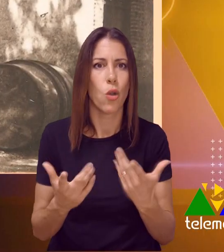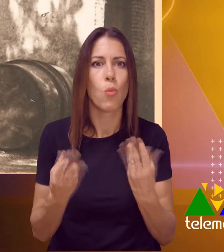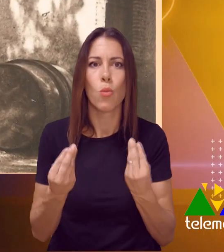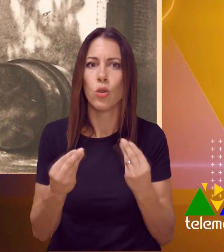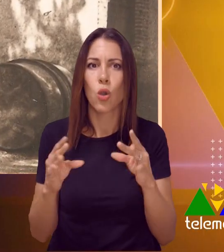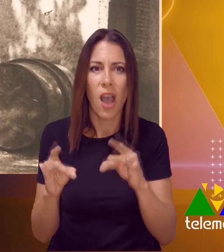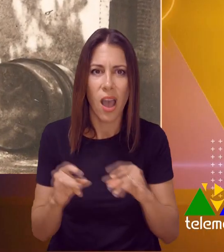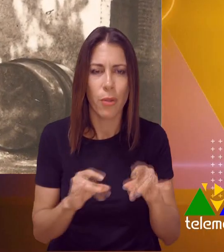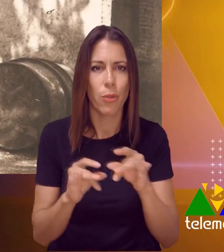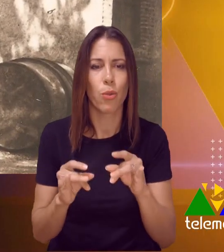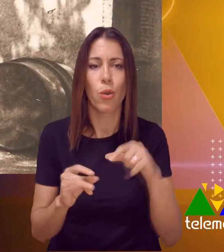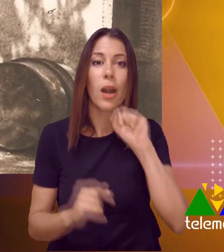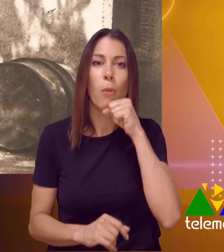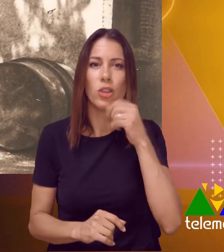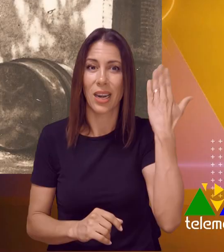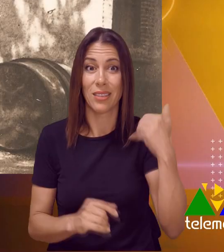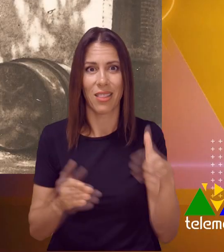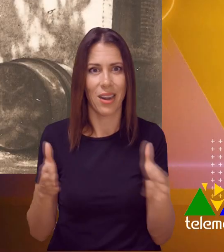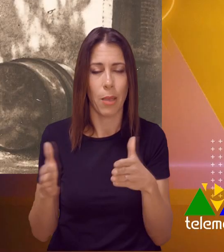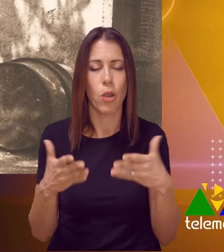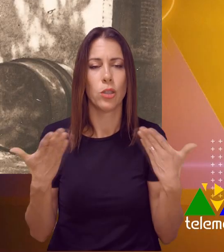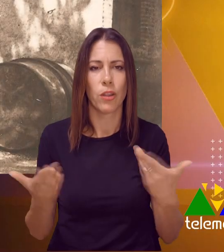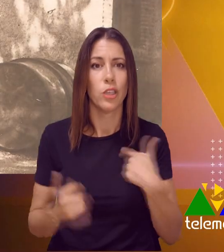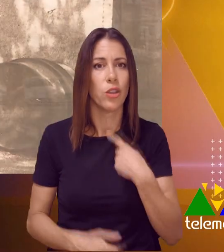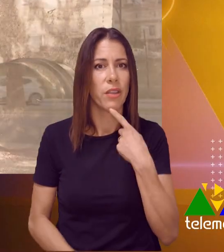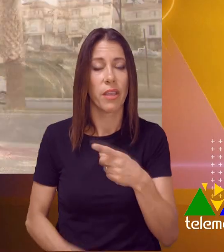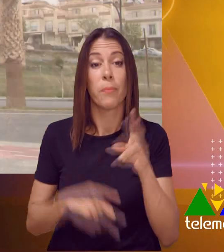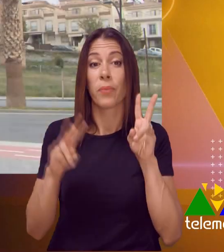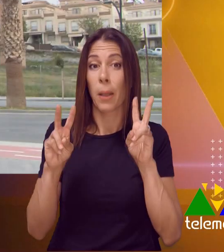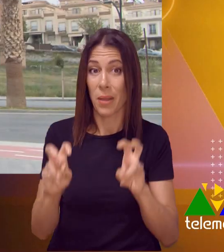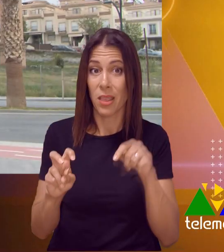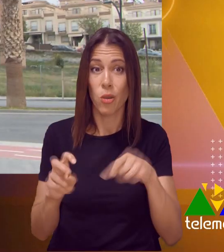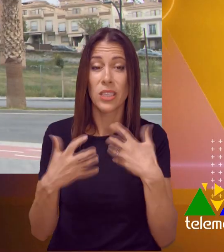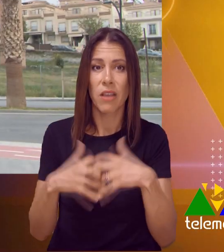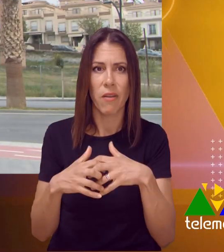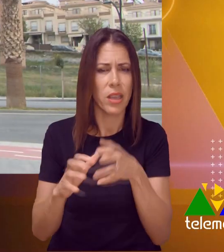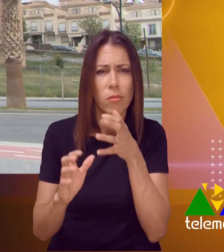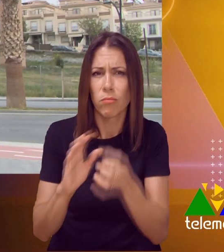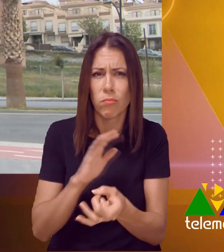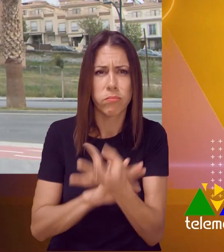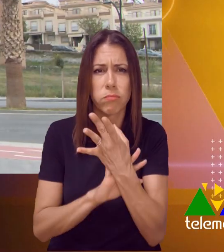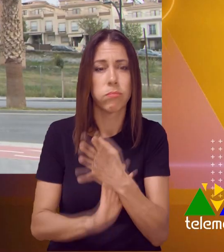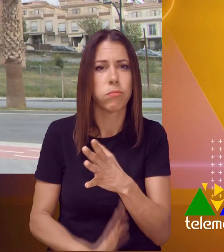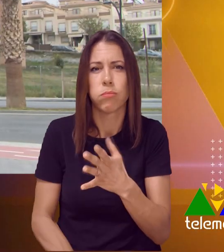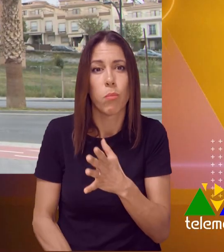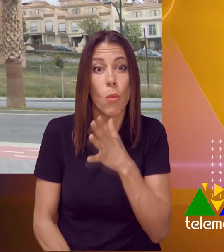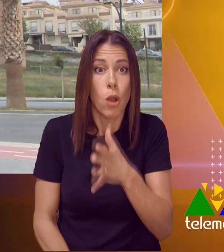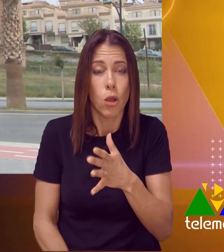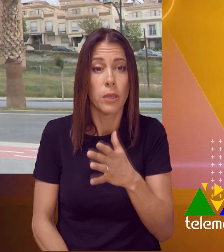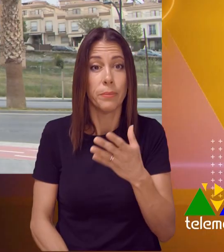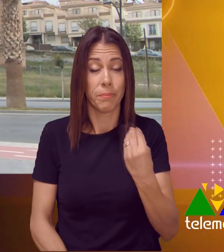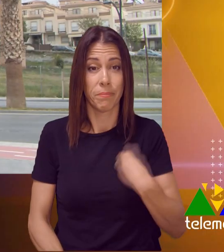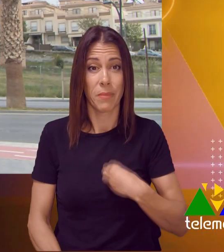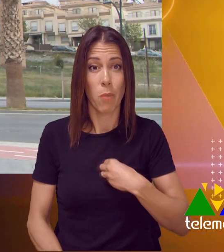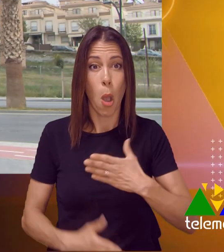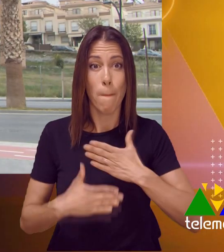mucho azúcar en el Motril de la época. Y yo decía que en principio estas fábricas surgen un poco porque los propietarios de